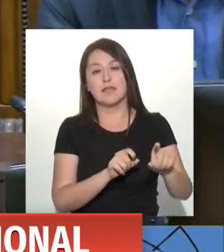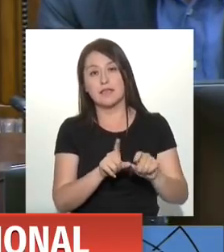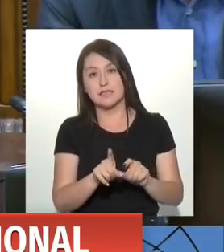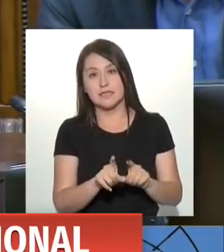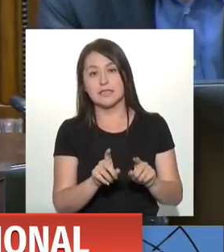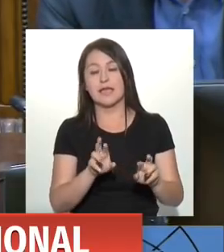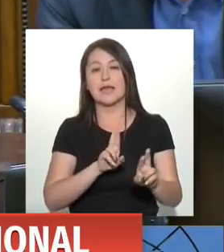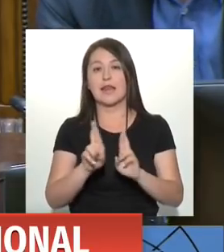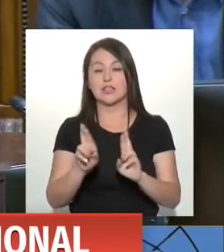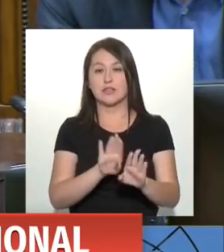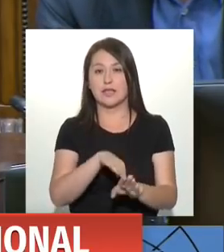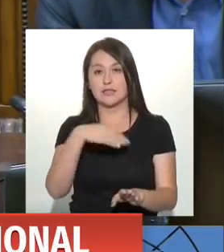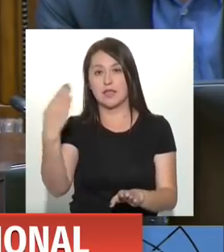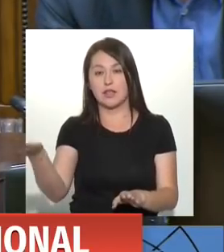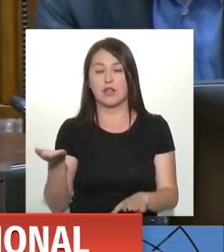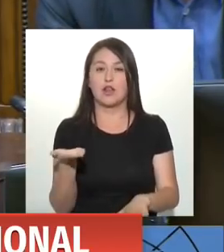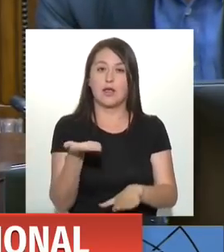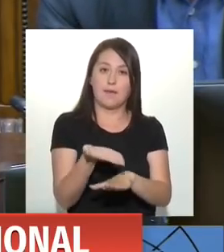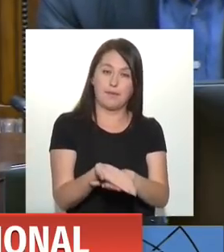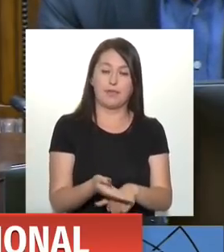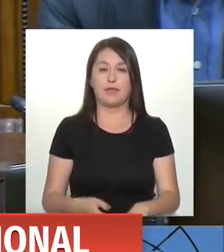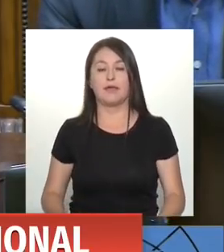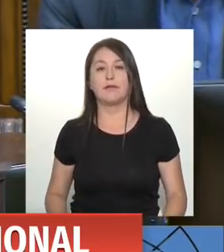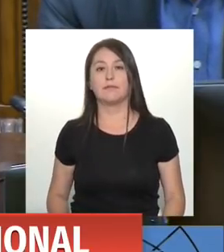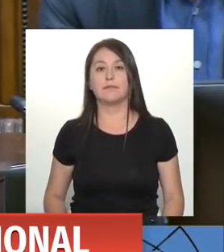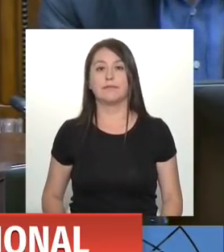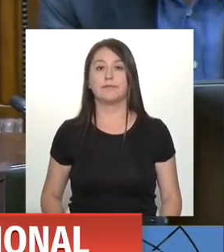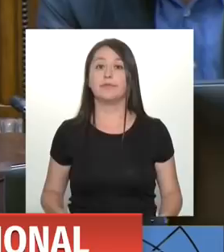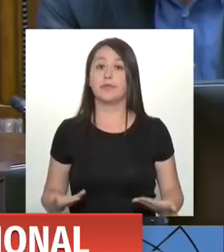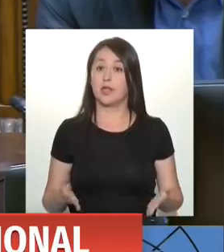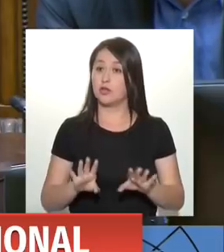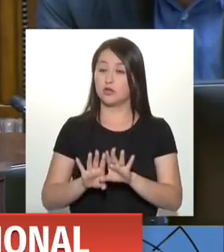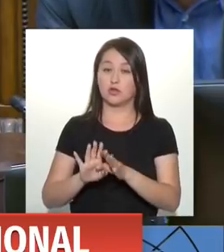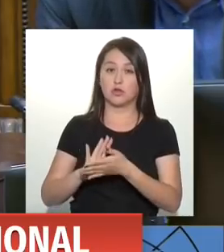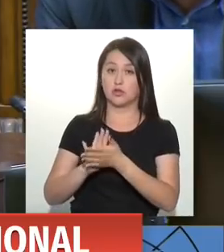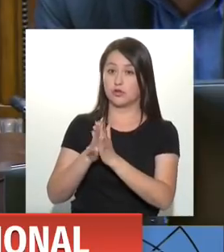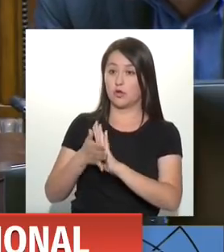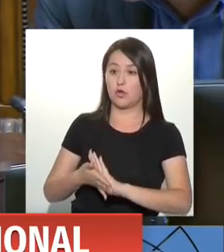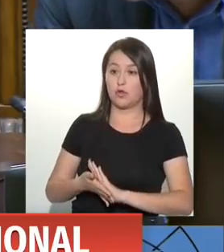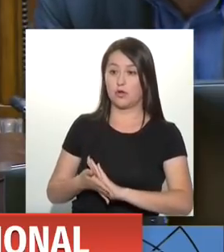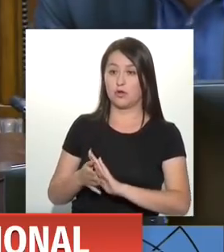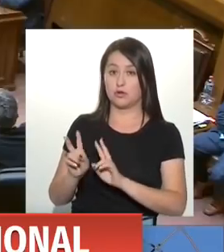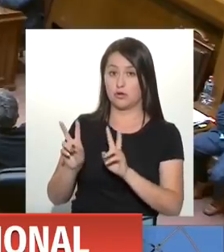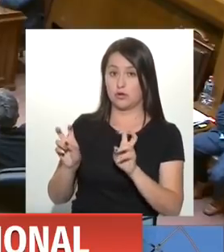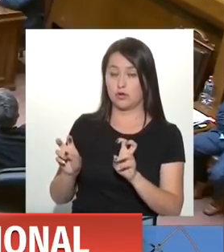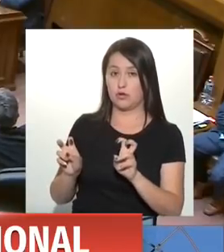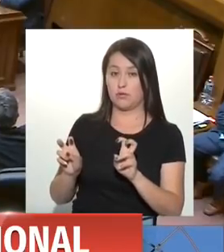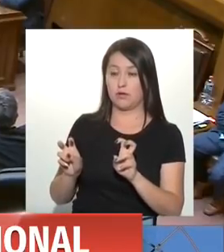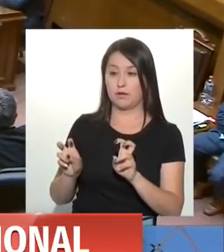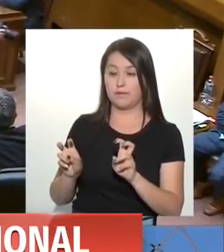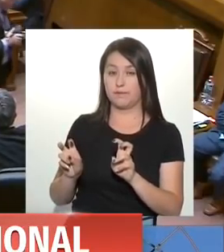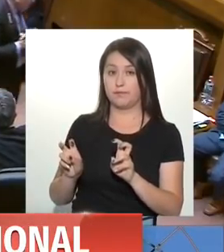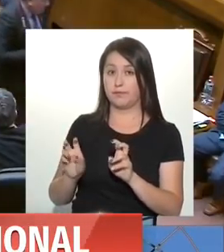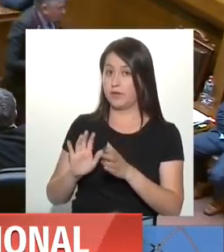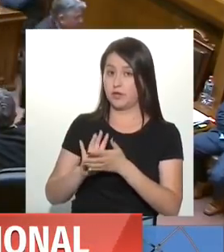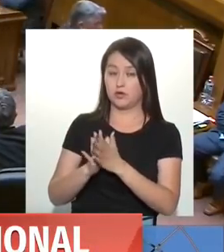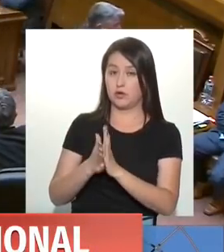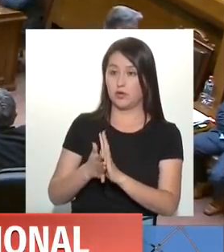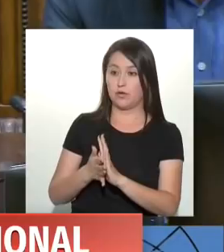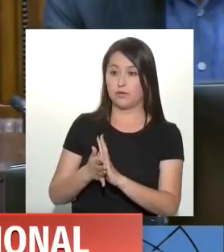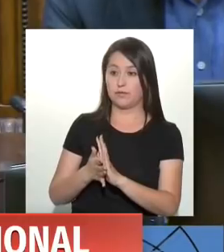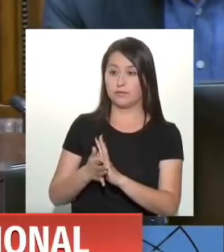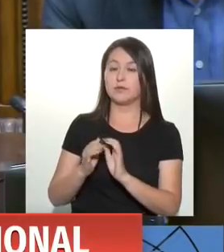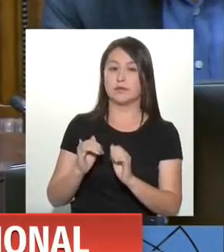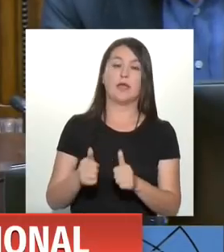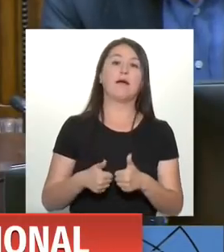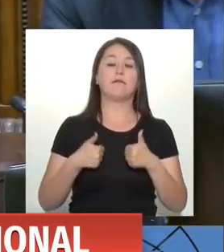proyectos de ley que no tienen relación con la reforma constitucional que abre el proceso constituyente, un proceso que ya está a firme. Lo está diciendo el